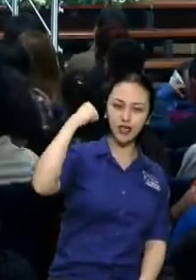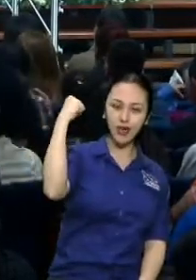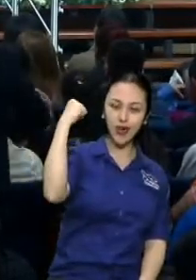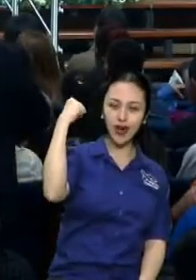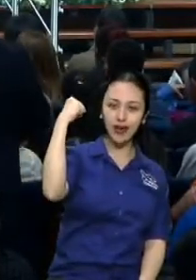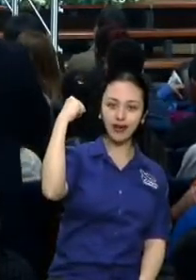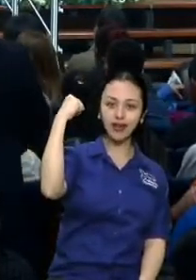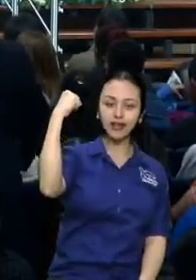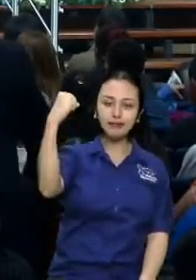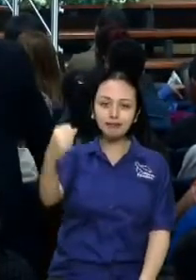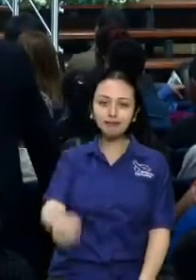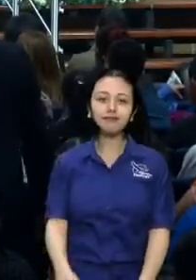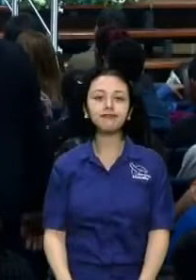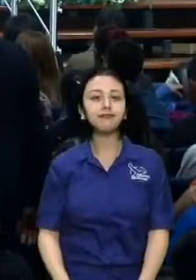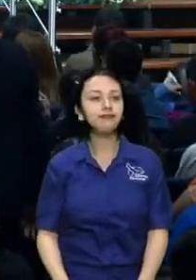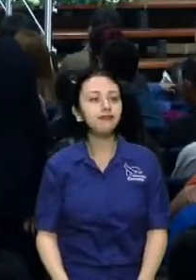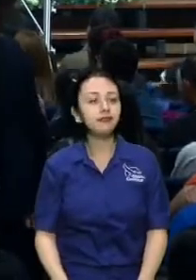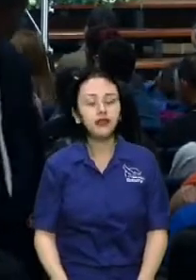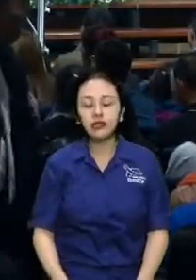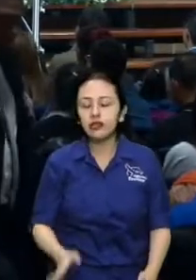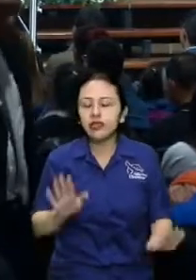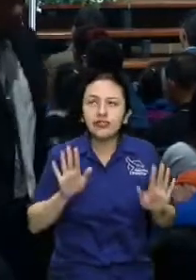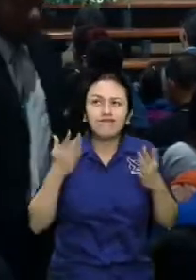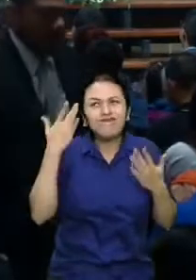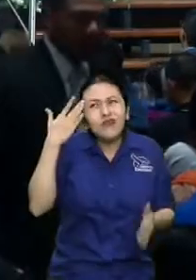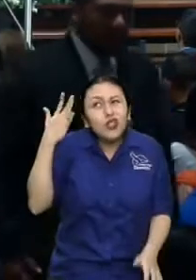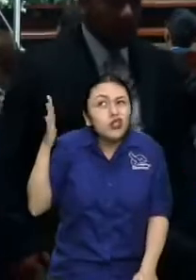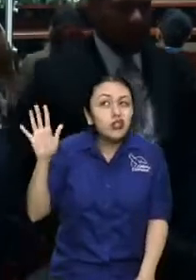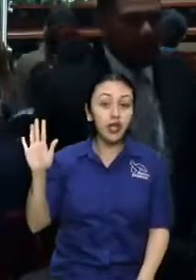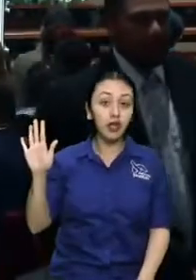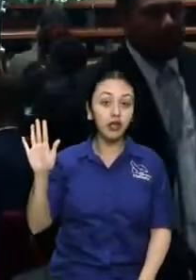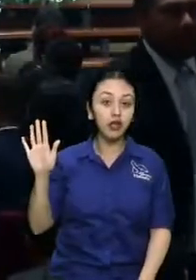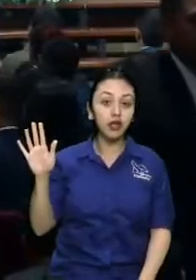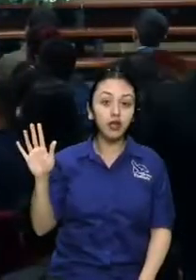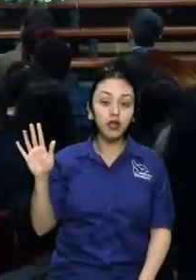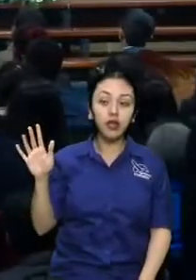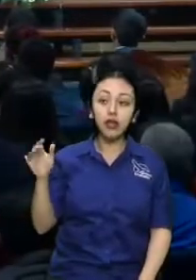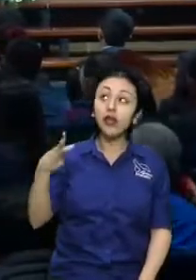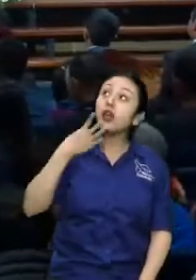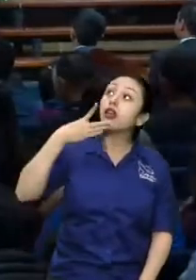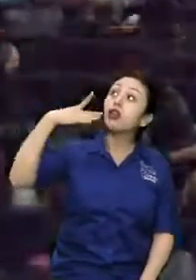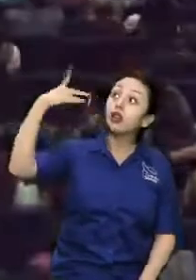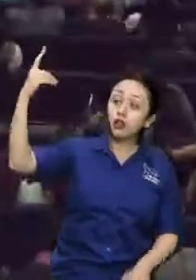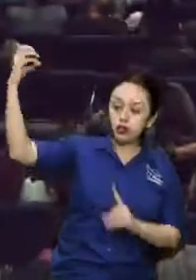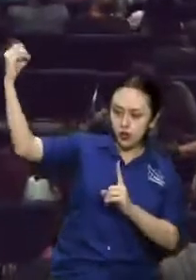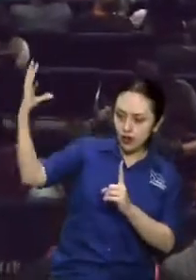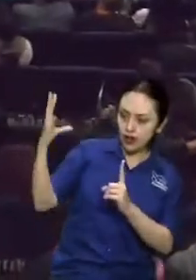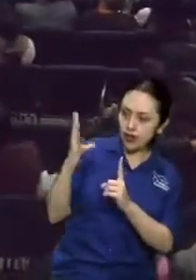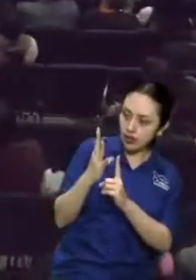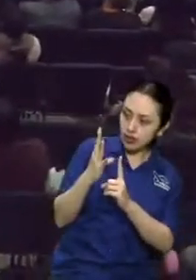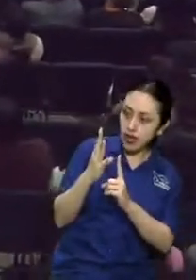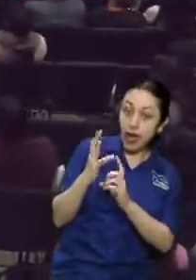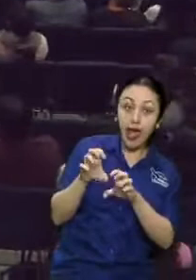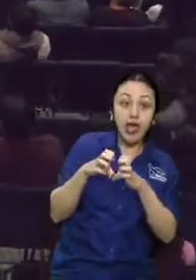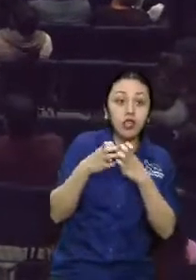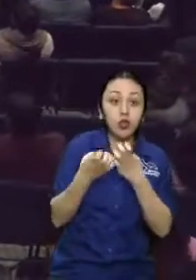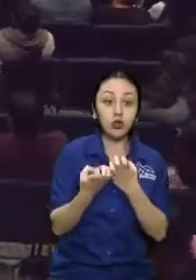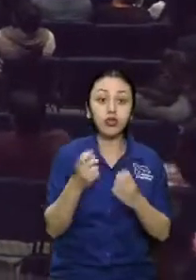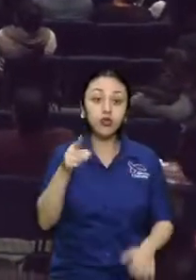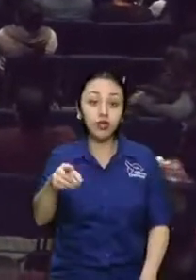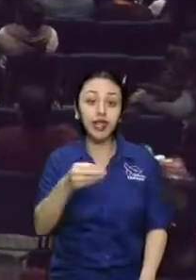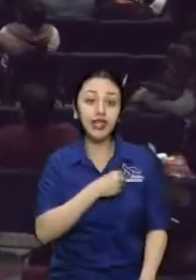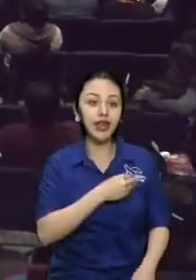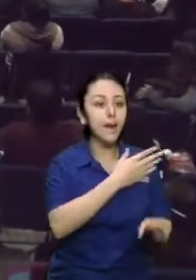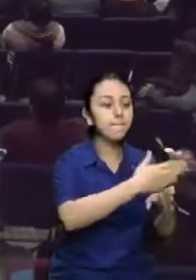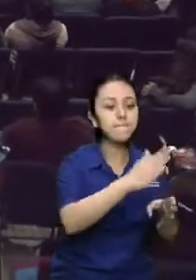Híjole, después anda. Miren, no sé si a usted le ha pasado cuando, que el Señor lo bendijo y usted anda, ¿a quién más le reparto? ¿No le ha pasado eso a usted? A